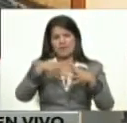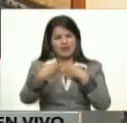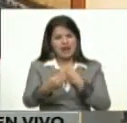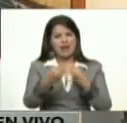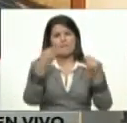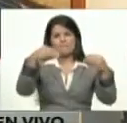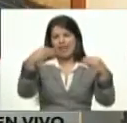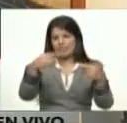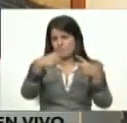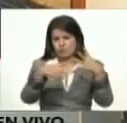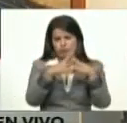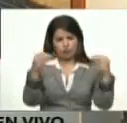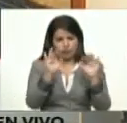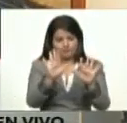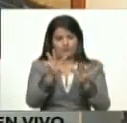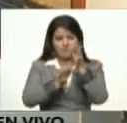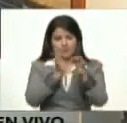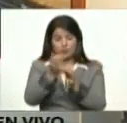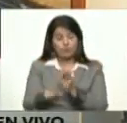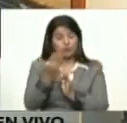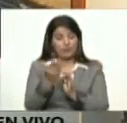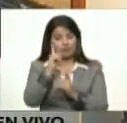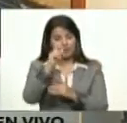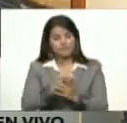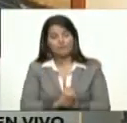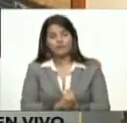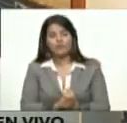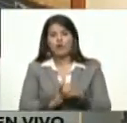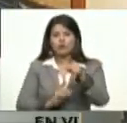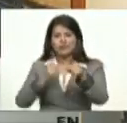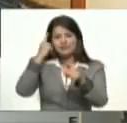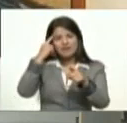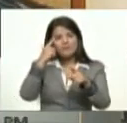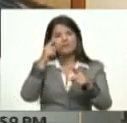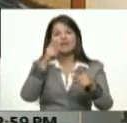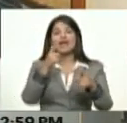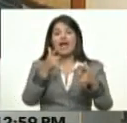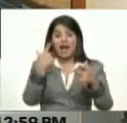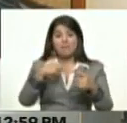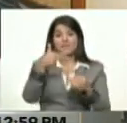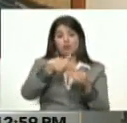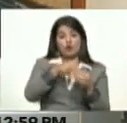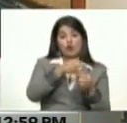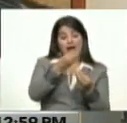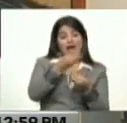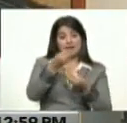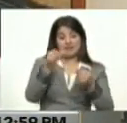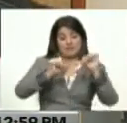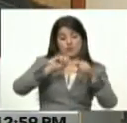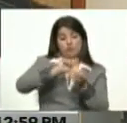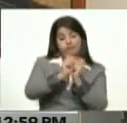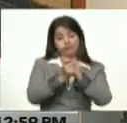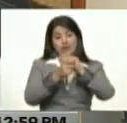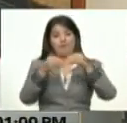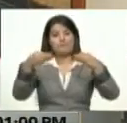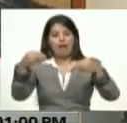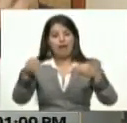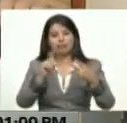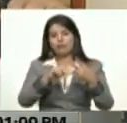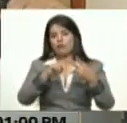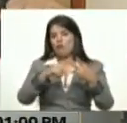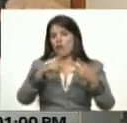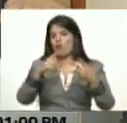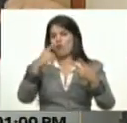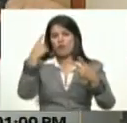suprema importancia también. La petroquímica, como ustedes saben, y el comandante Hugo Chávez tanto nos lo dijo, el comandante Chávez siempre refería: